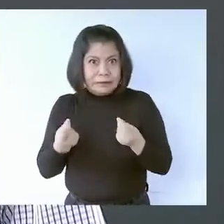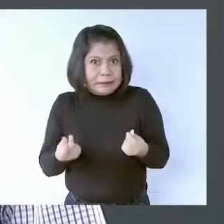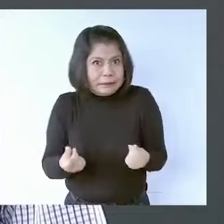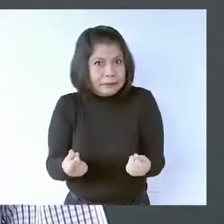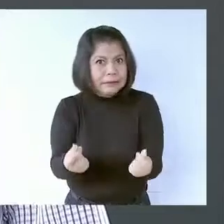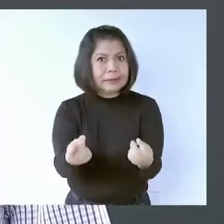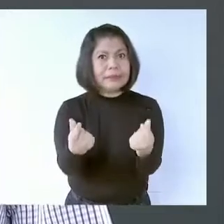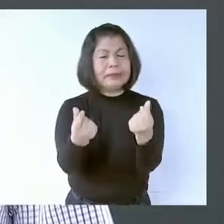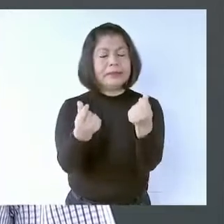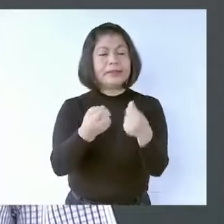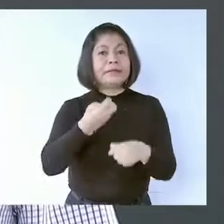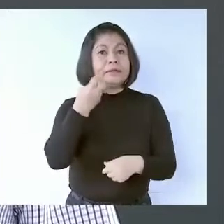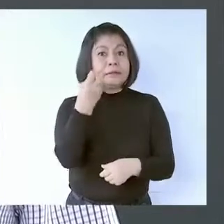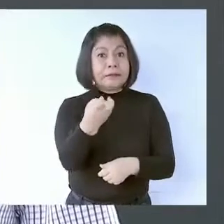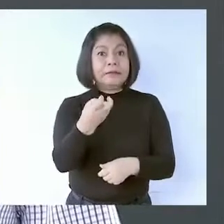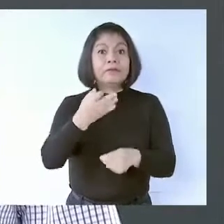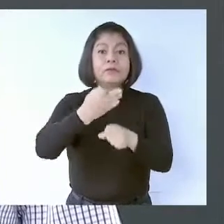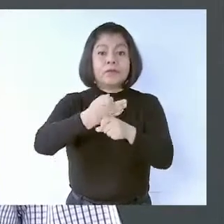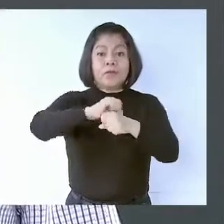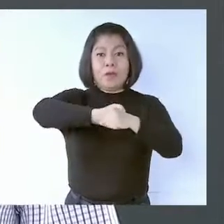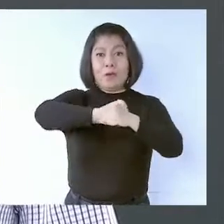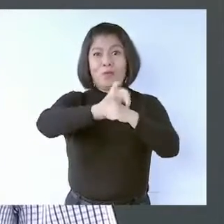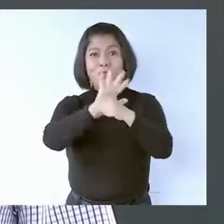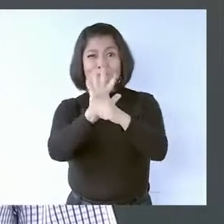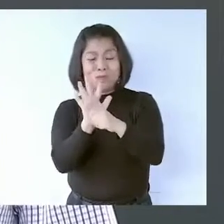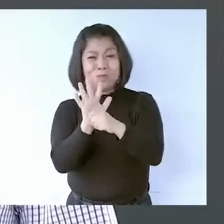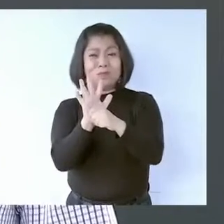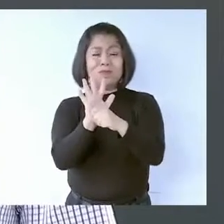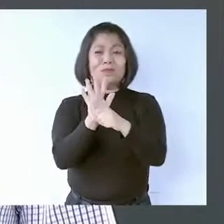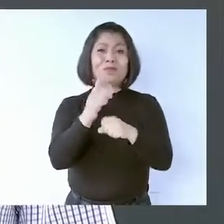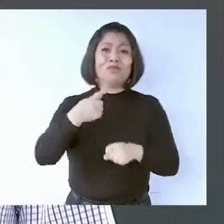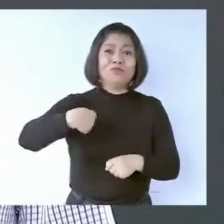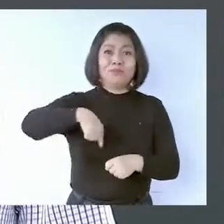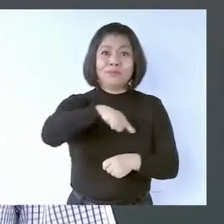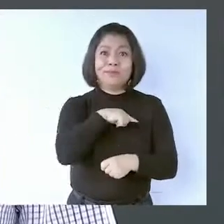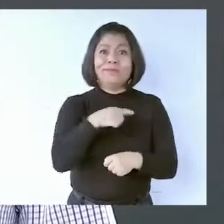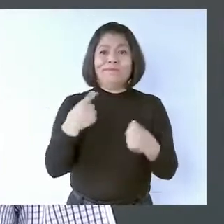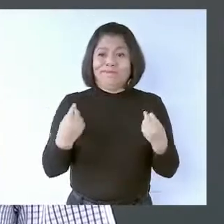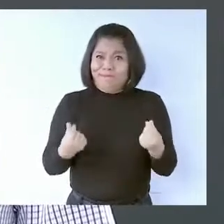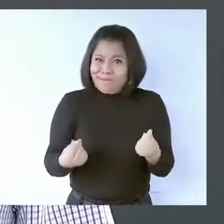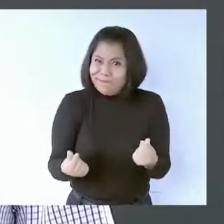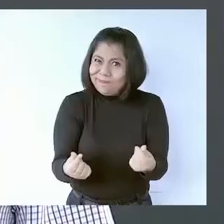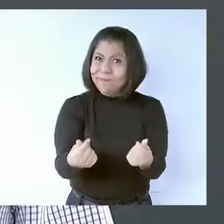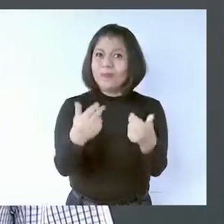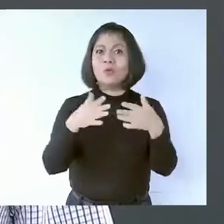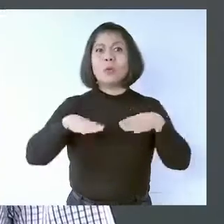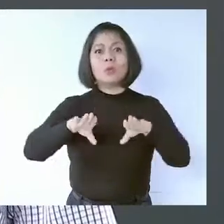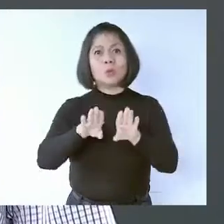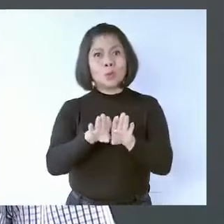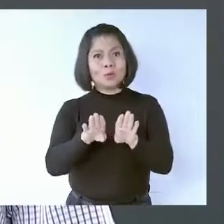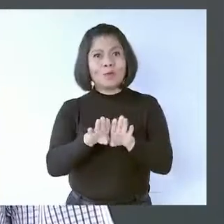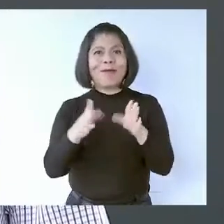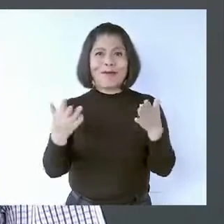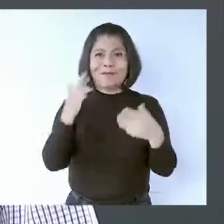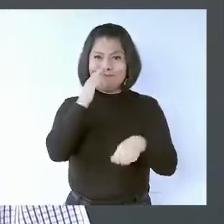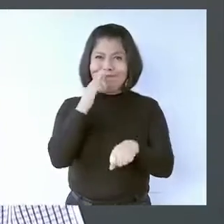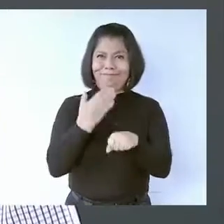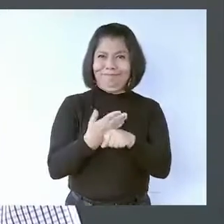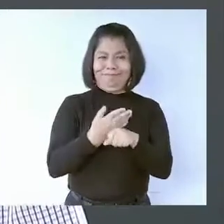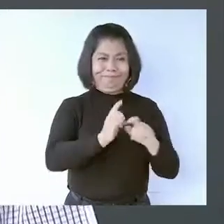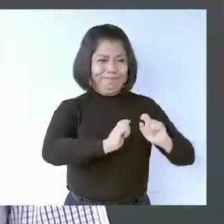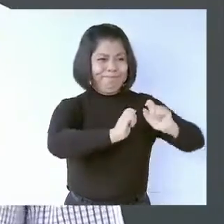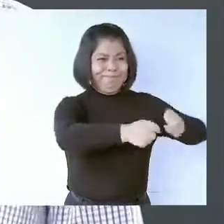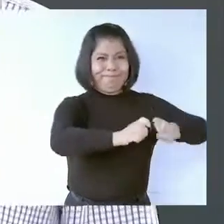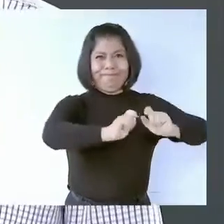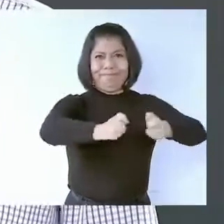mejores condiciones de reactivación de su sector y en el menor tiempo posible. Como cualquier obra de esta magnitud, sin